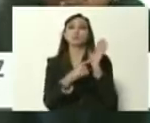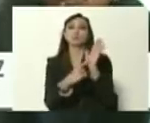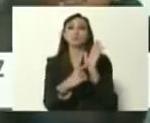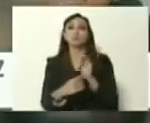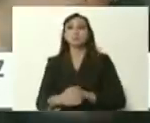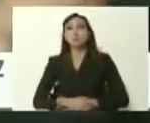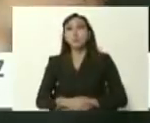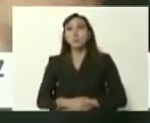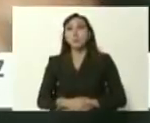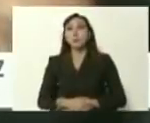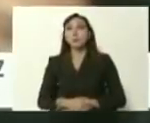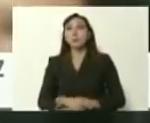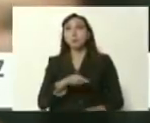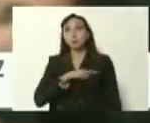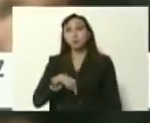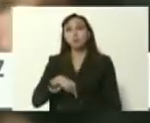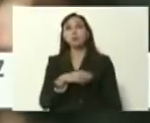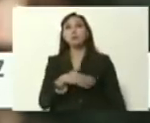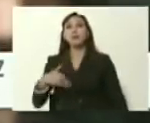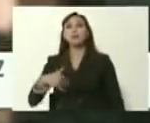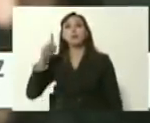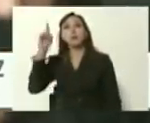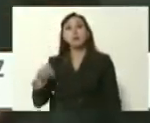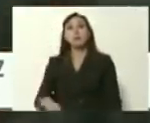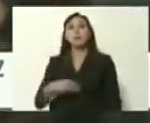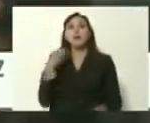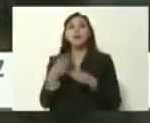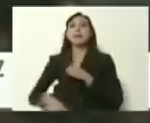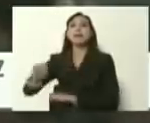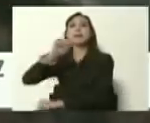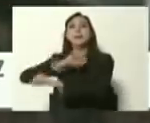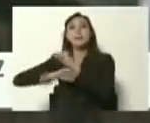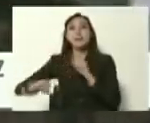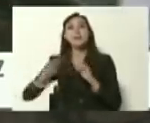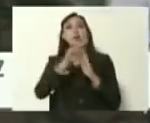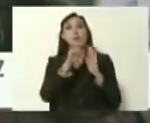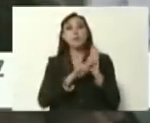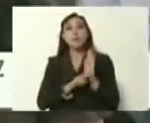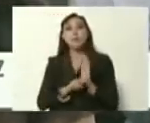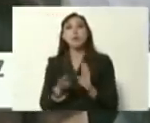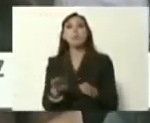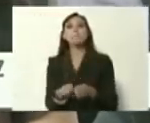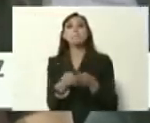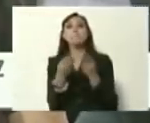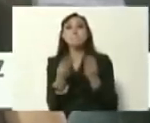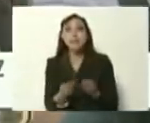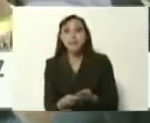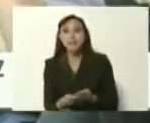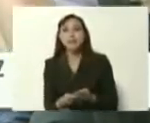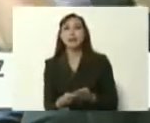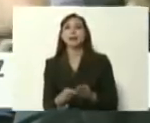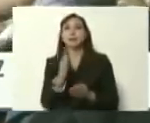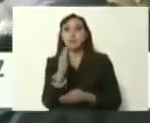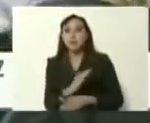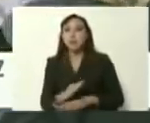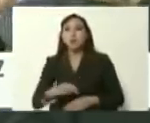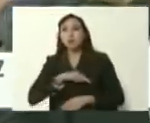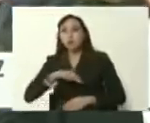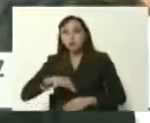Finalmente, queremos de forma firme no solo defender los principios bíblicos de los que no nos